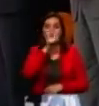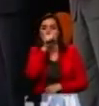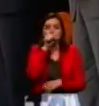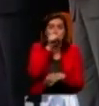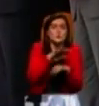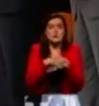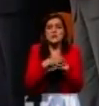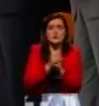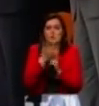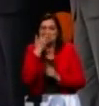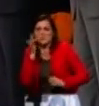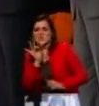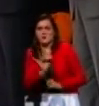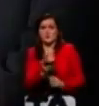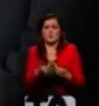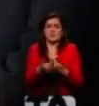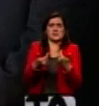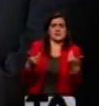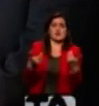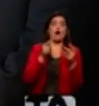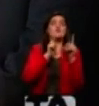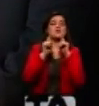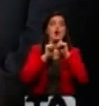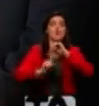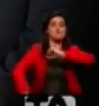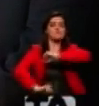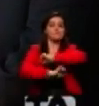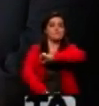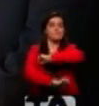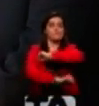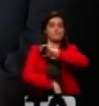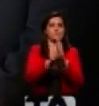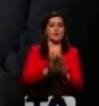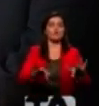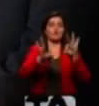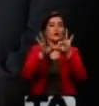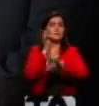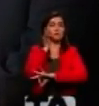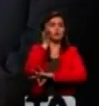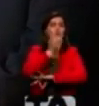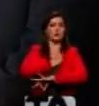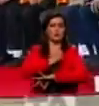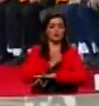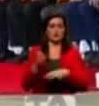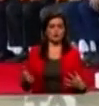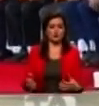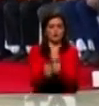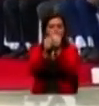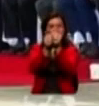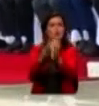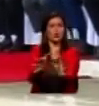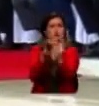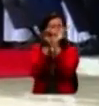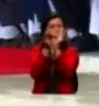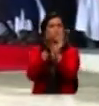diálogo fortalece la unidad y el diálogo es la base consustancial del futuro. Una adhesión explícita